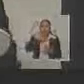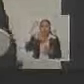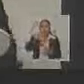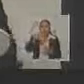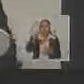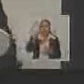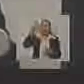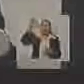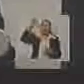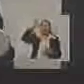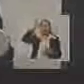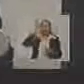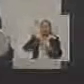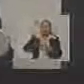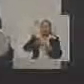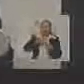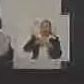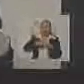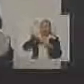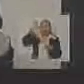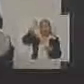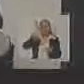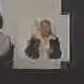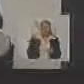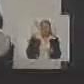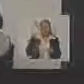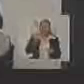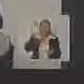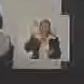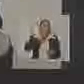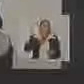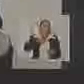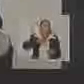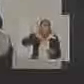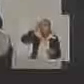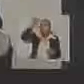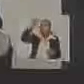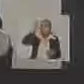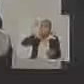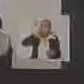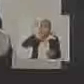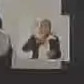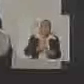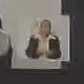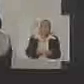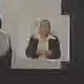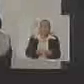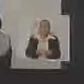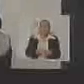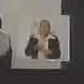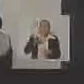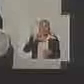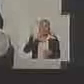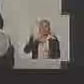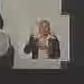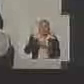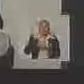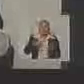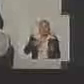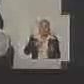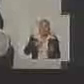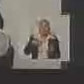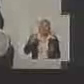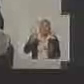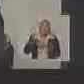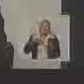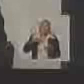generales hasta jefaturas de unidad departamental. Serán las mujeres pieza clave en la próxima administración delegacional, y más